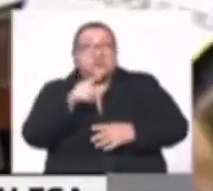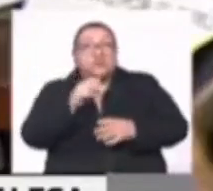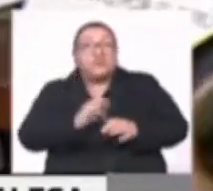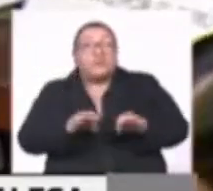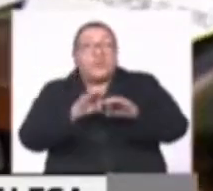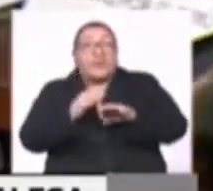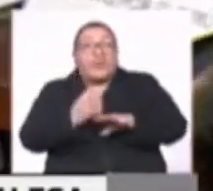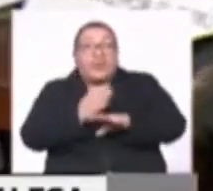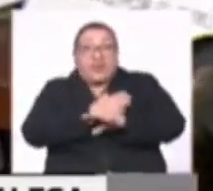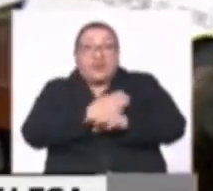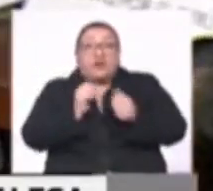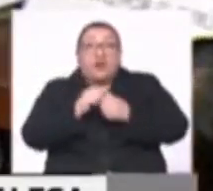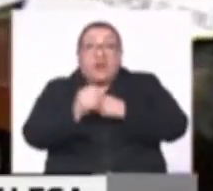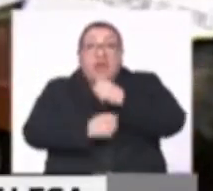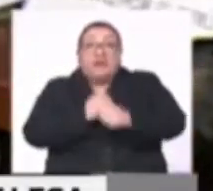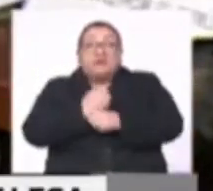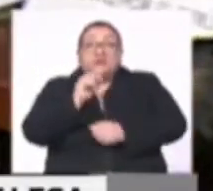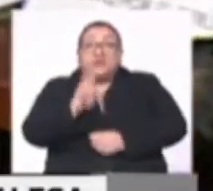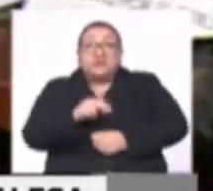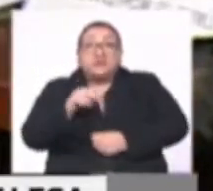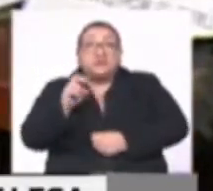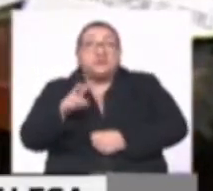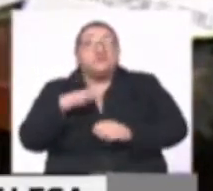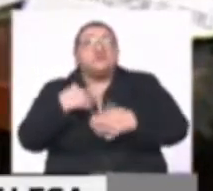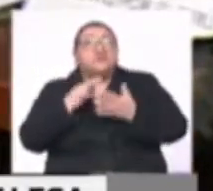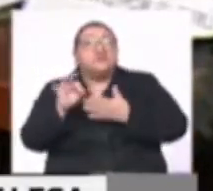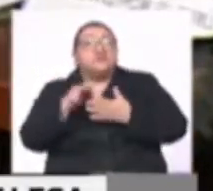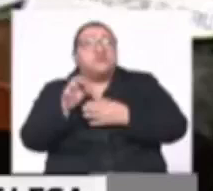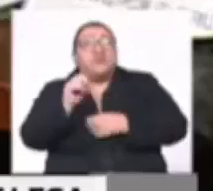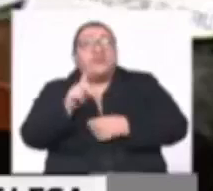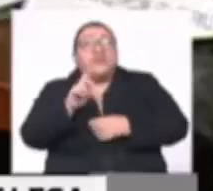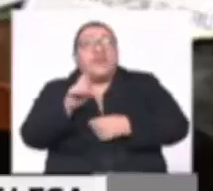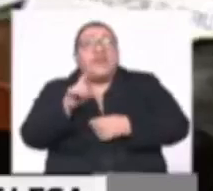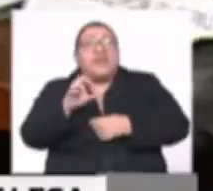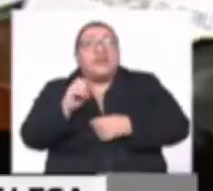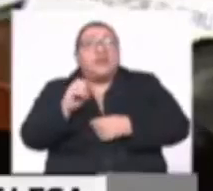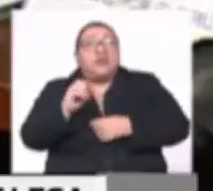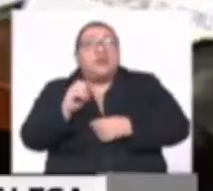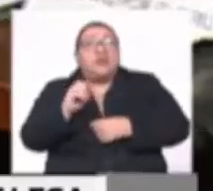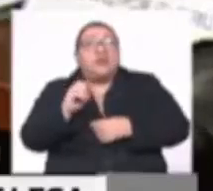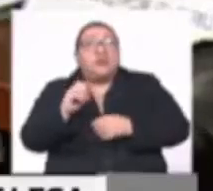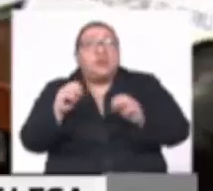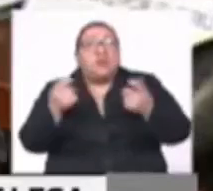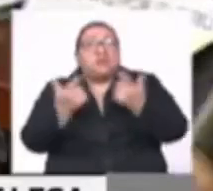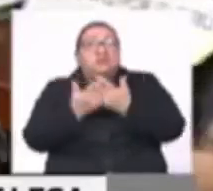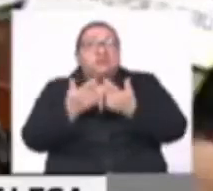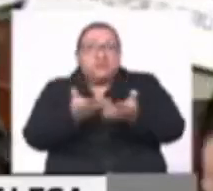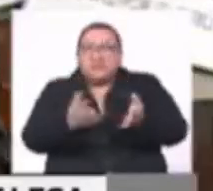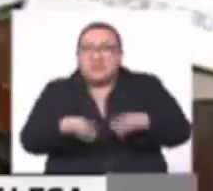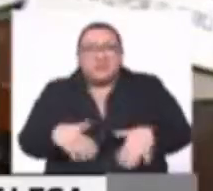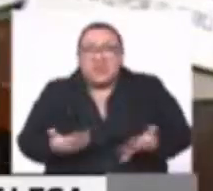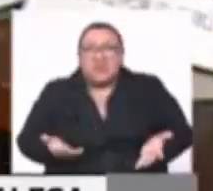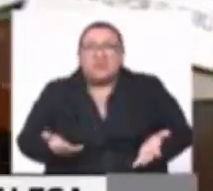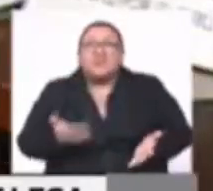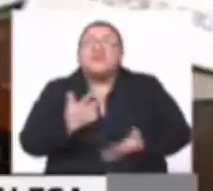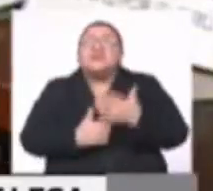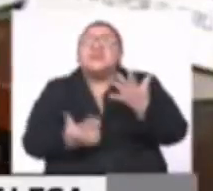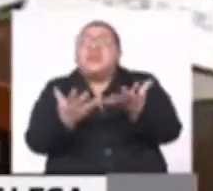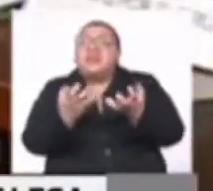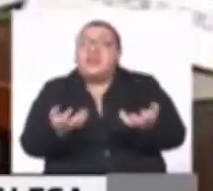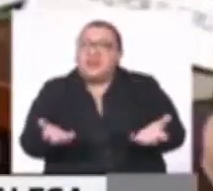al 1 de julio de 2002 puedan ser calificados como delitos de lesa humanidad o crímenes de guerra. ¿Qué es lo que